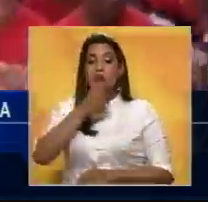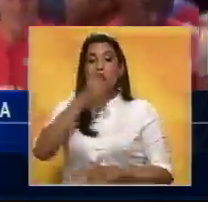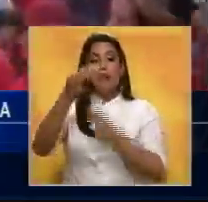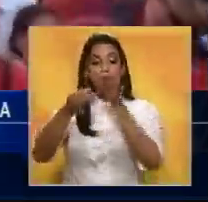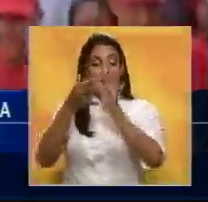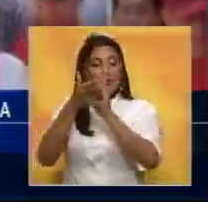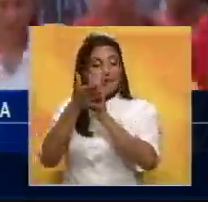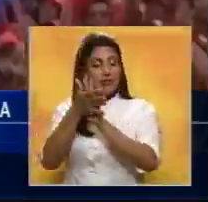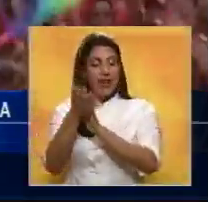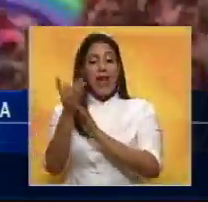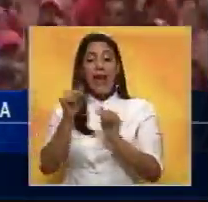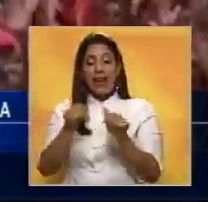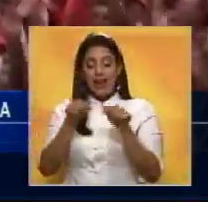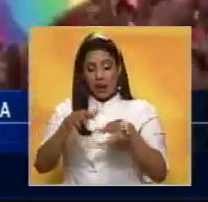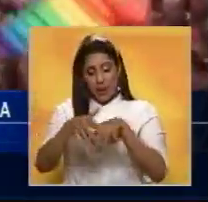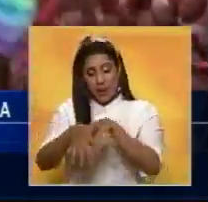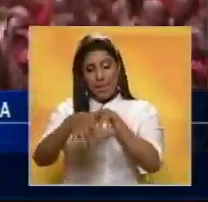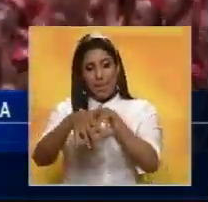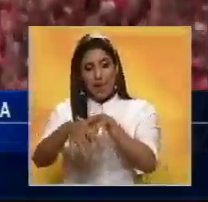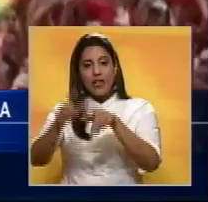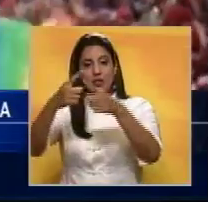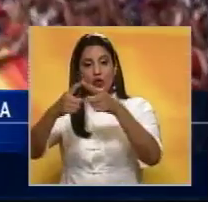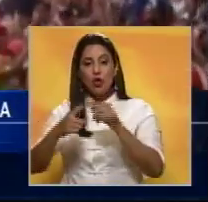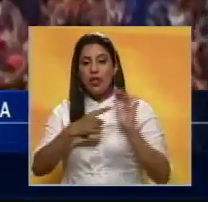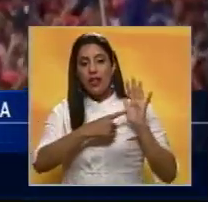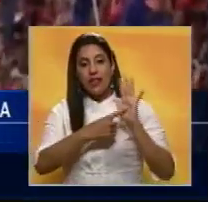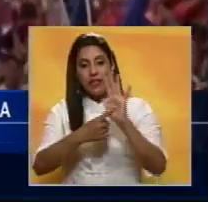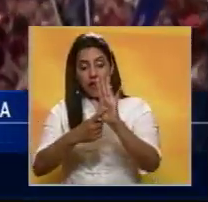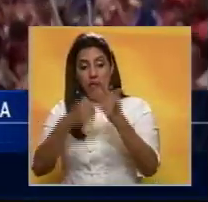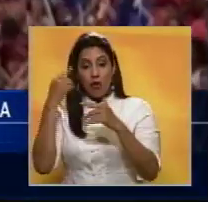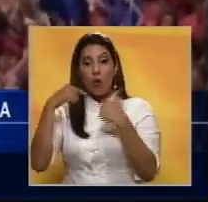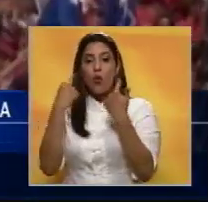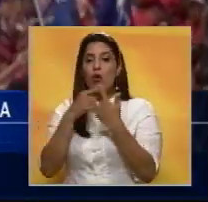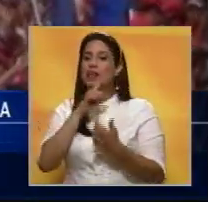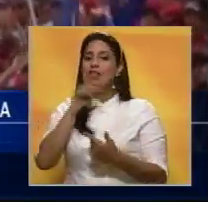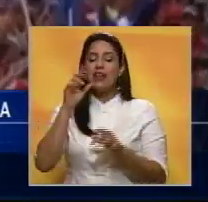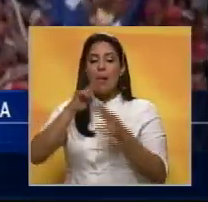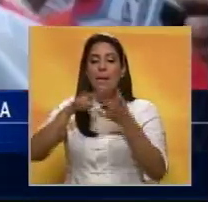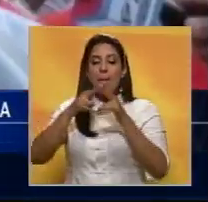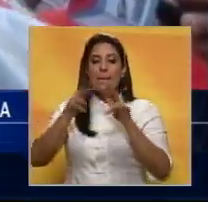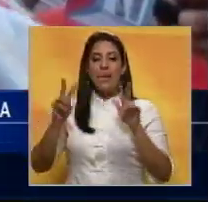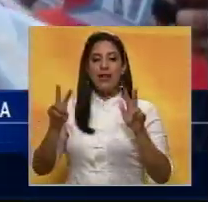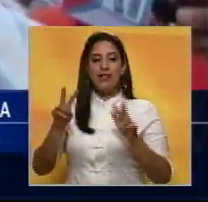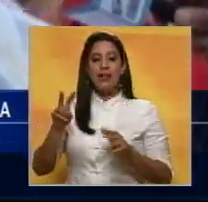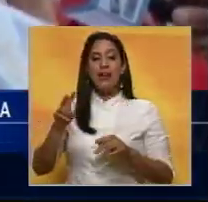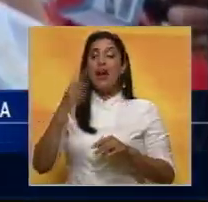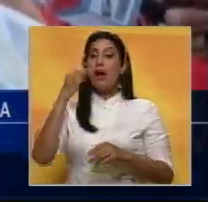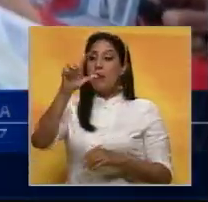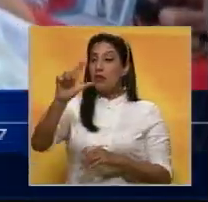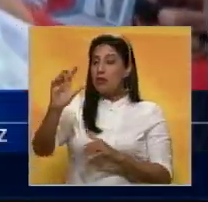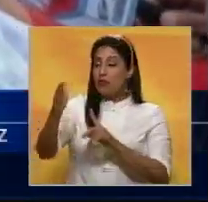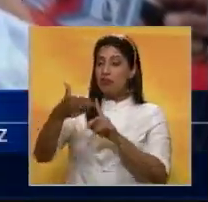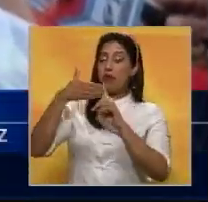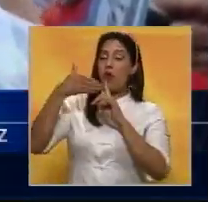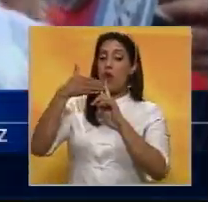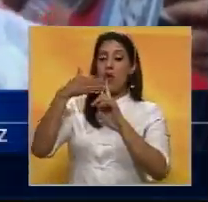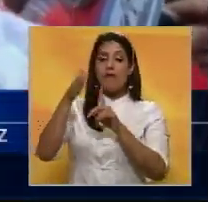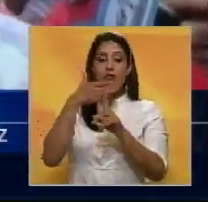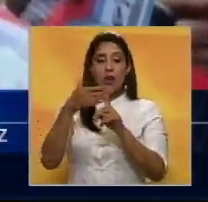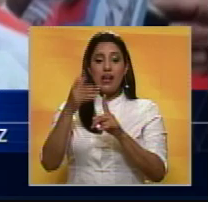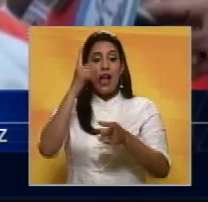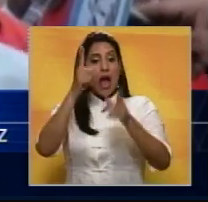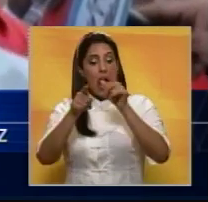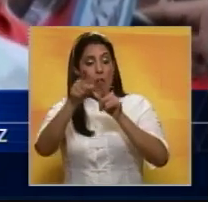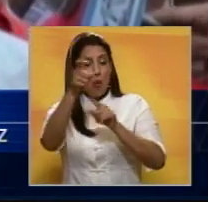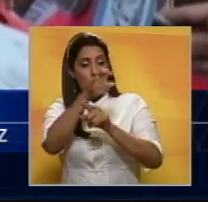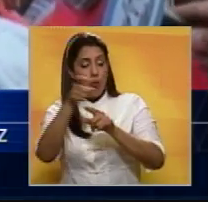Rodríguez, destacó que con esta movilización se demuestra que Carúpano es zona de paz. Ante aquellos que generan la violencia, ante